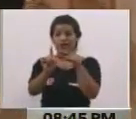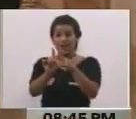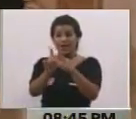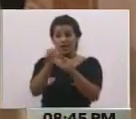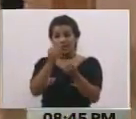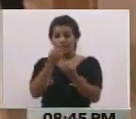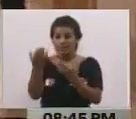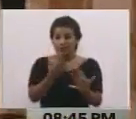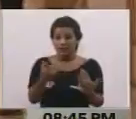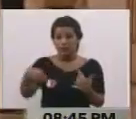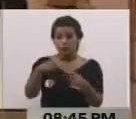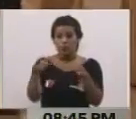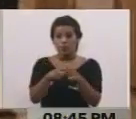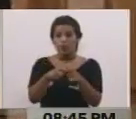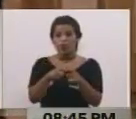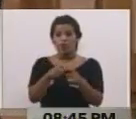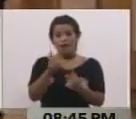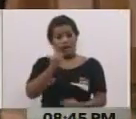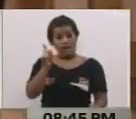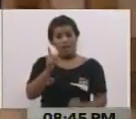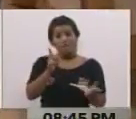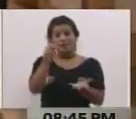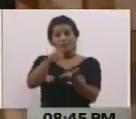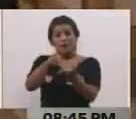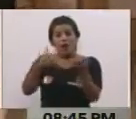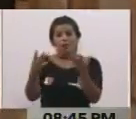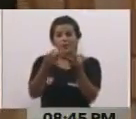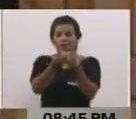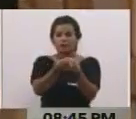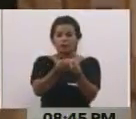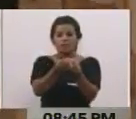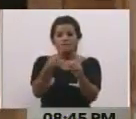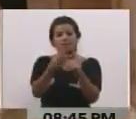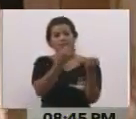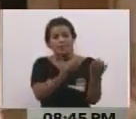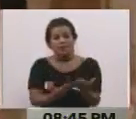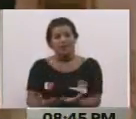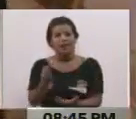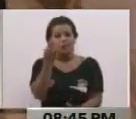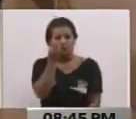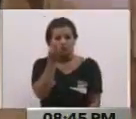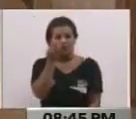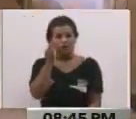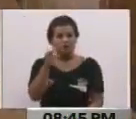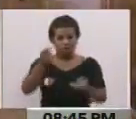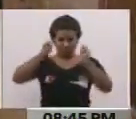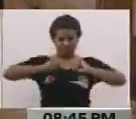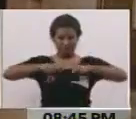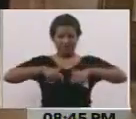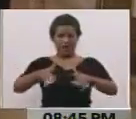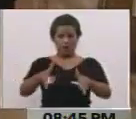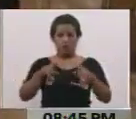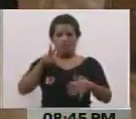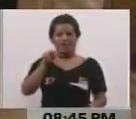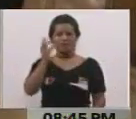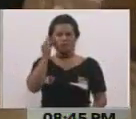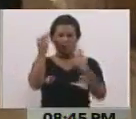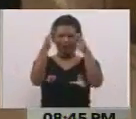Miraflores. Participará en el acompañamiento y recibimiento, además, de la atleta venezolana